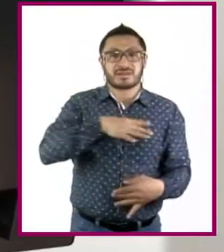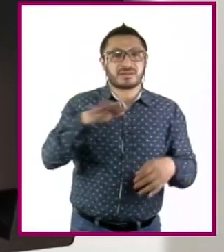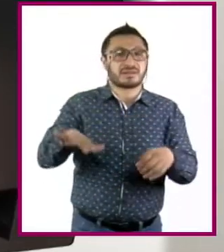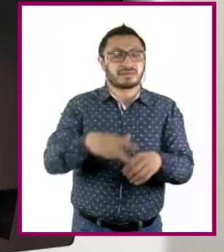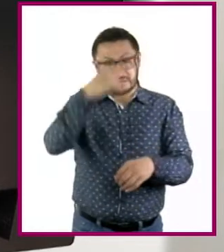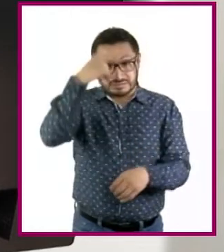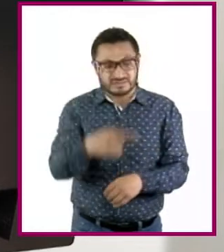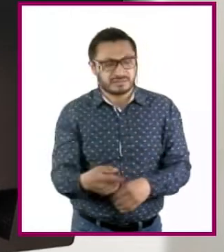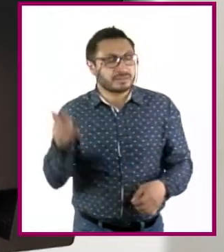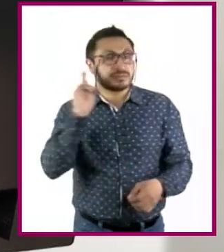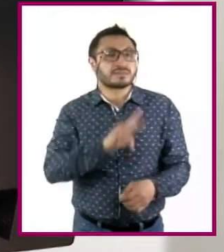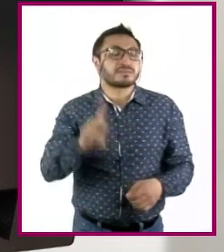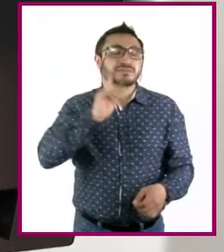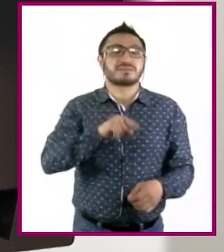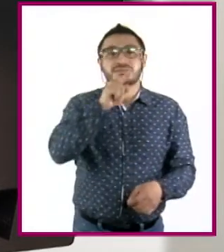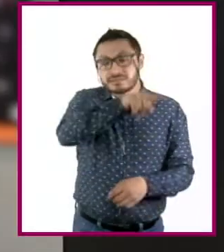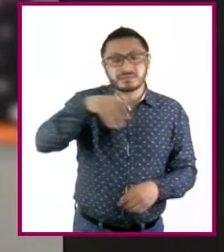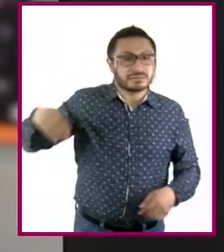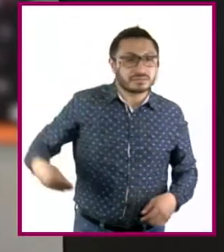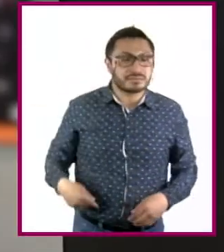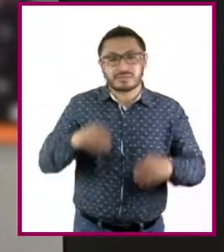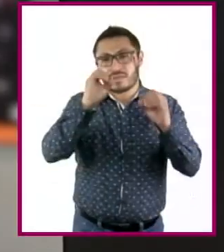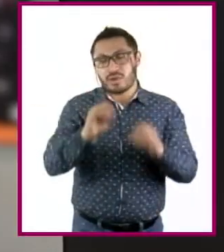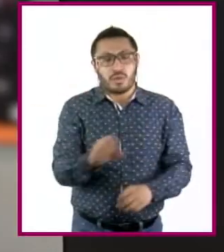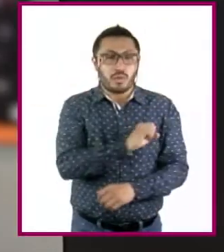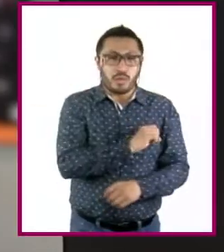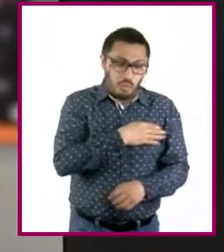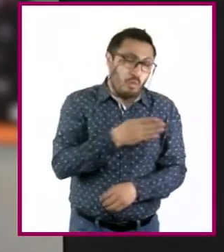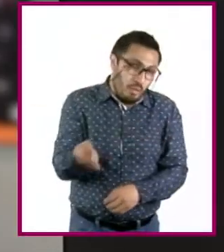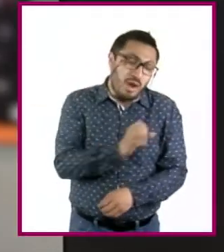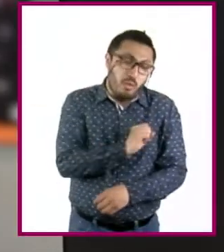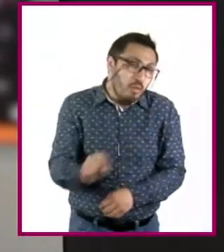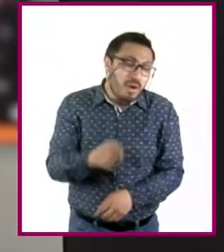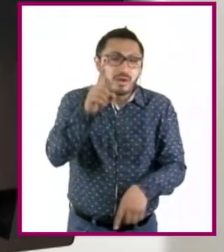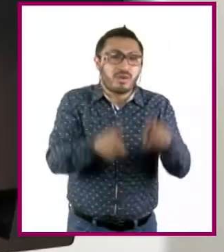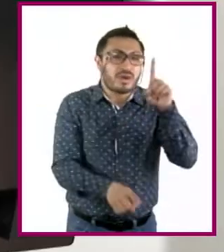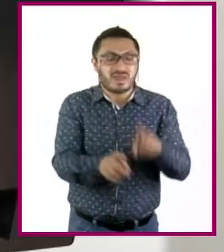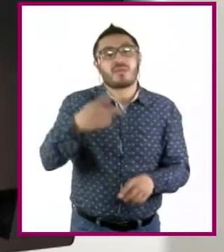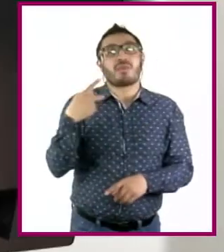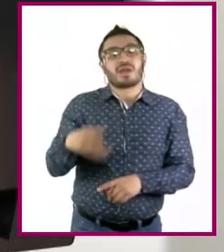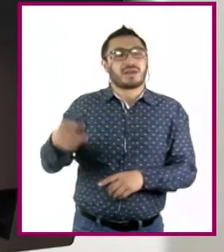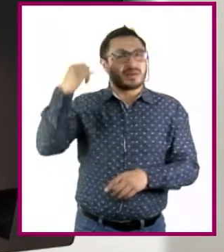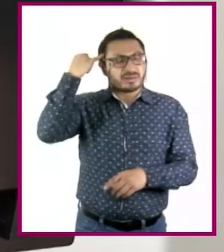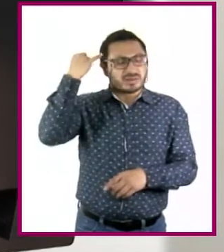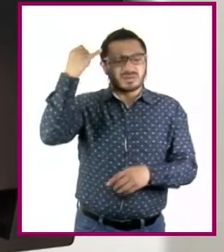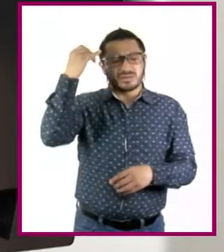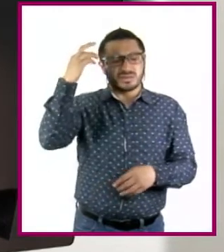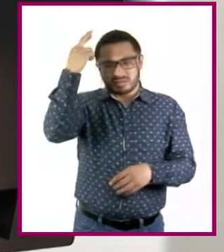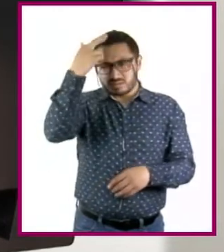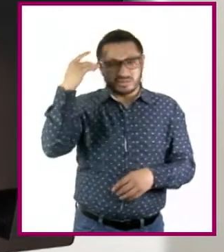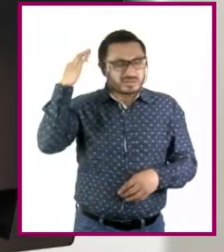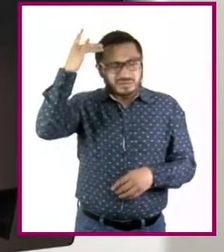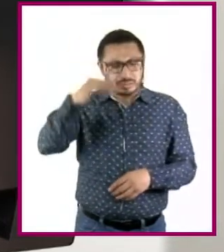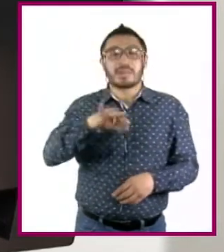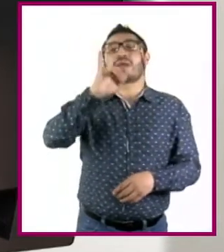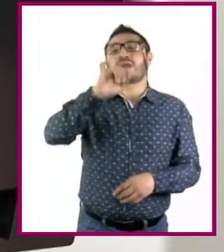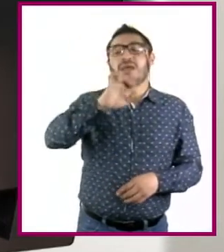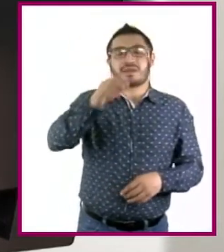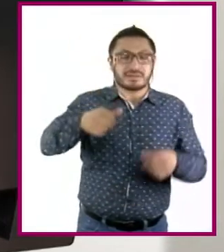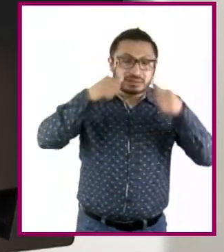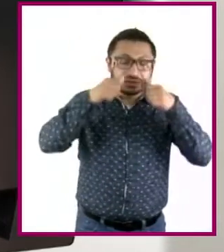para determinar la culpabilidad o inocencia de los acusados a partir de su propio criterio. O sea, sí toman en cuenta las pruebas